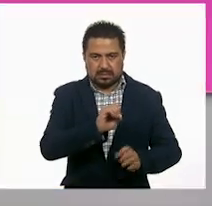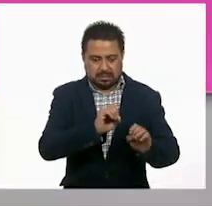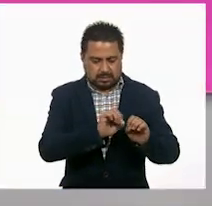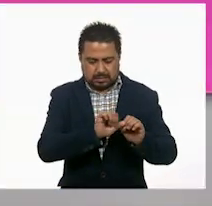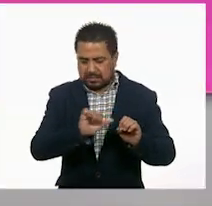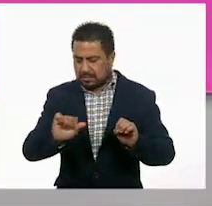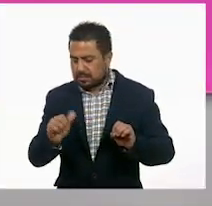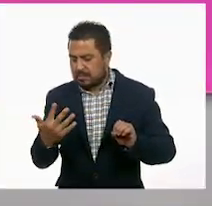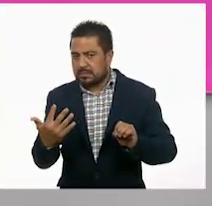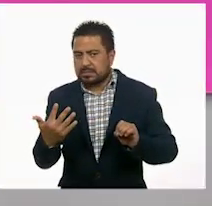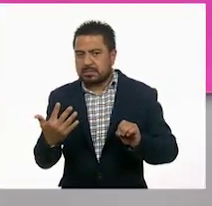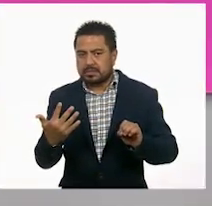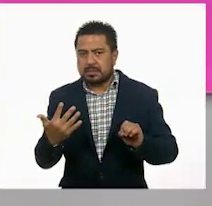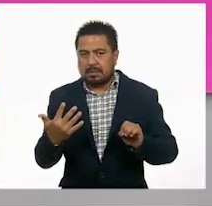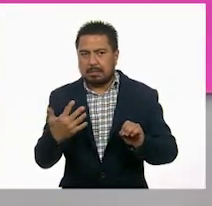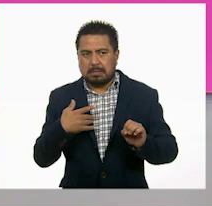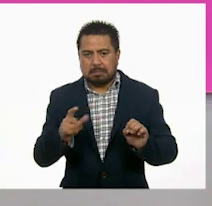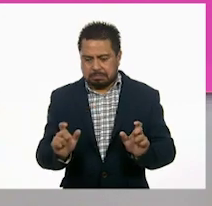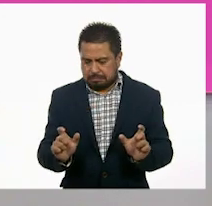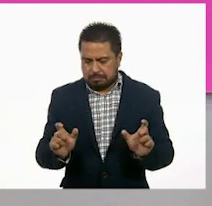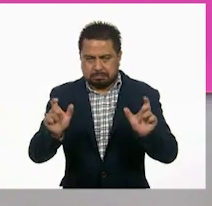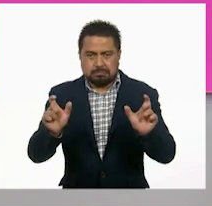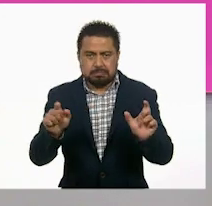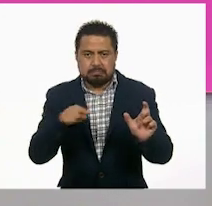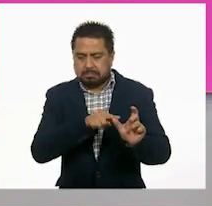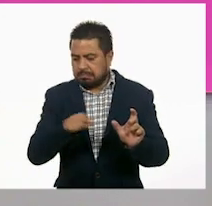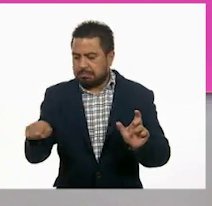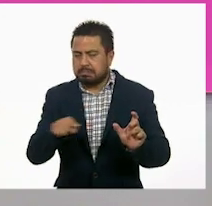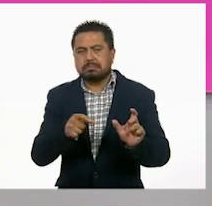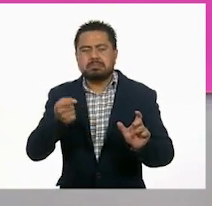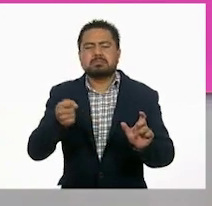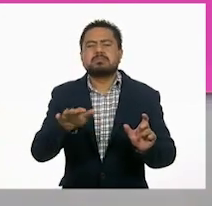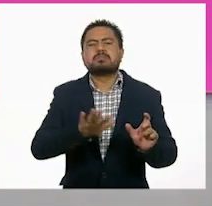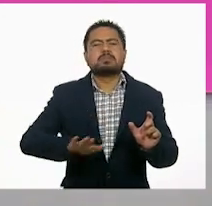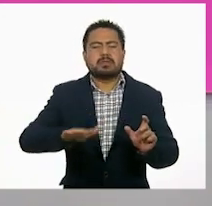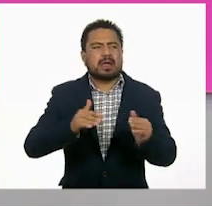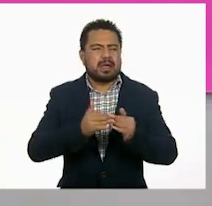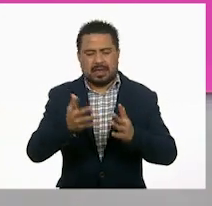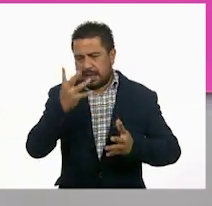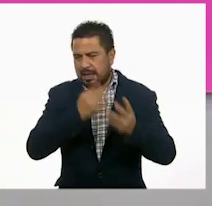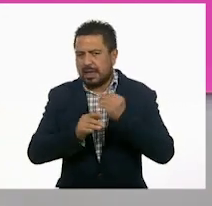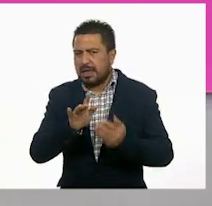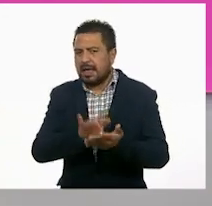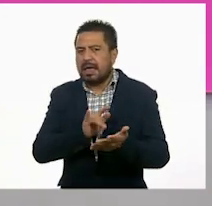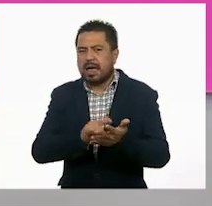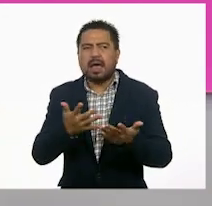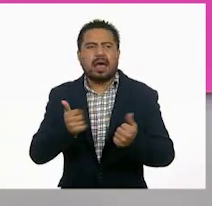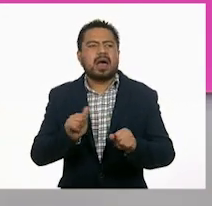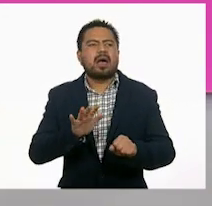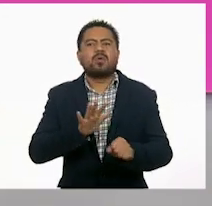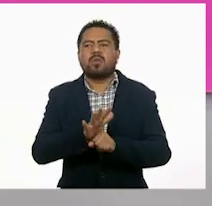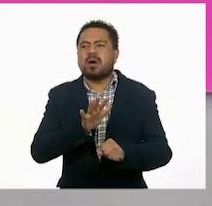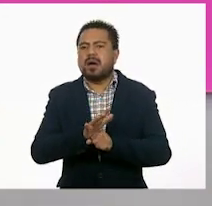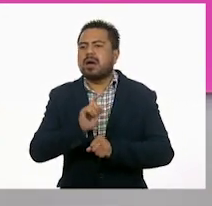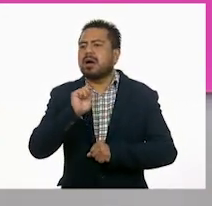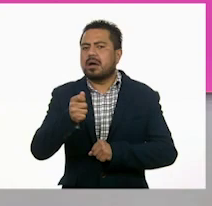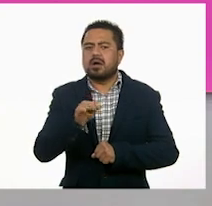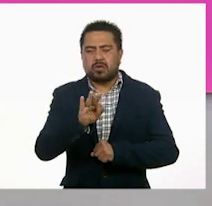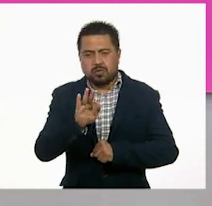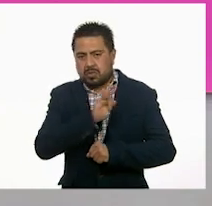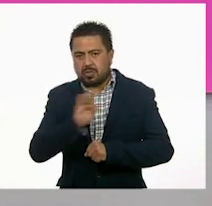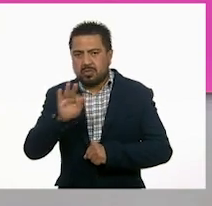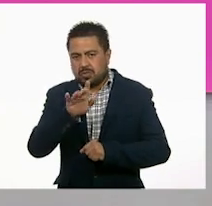0 al número 5, tenemos este segmento. Seguramente en casa pues, ya aprendieron cuál sería la forma en que